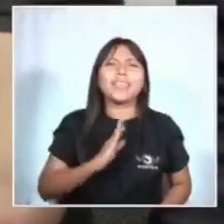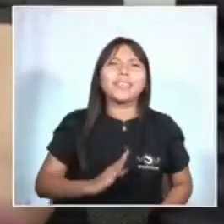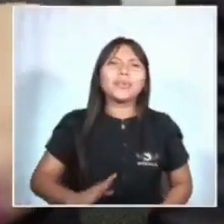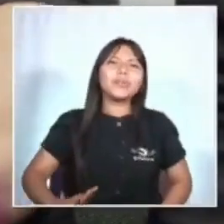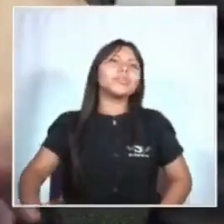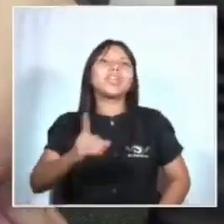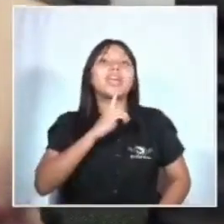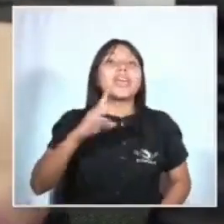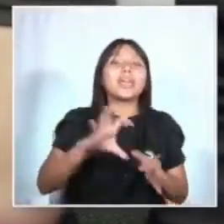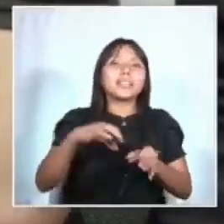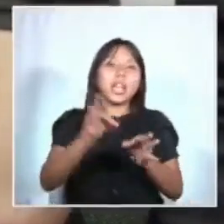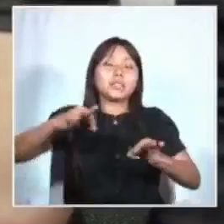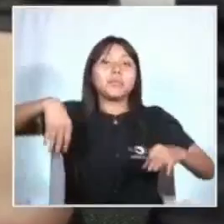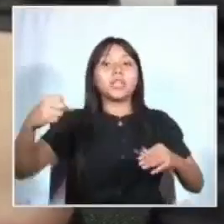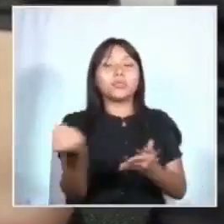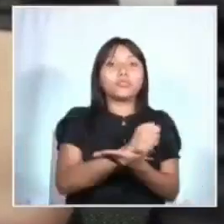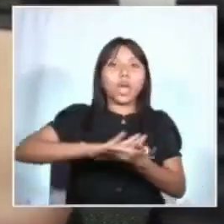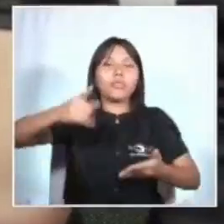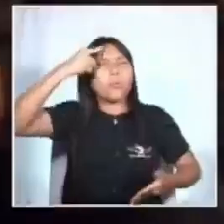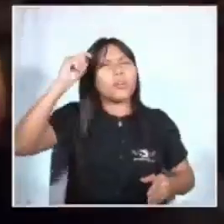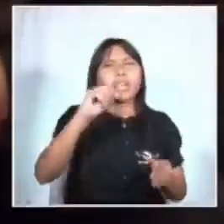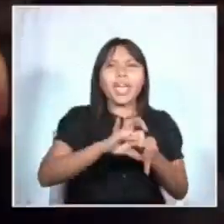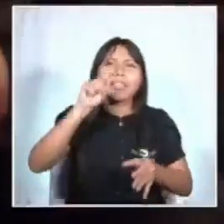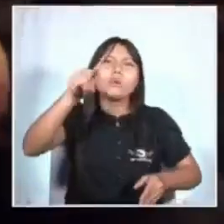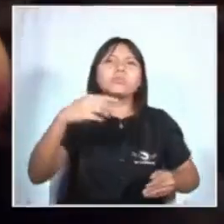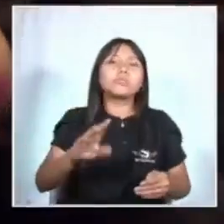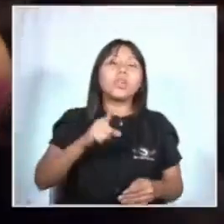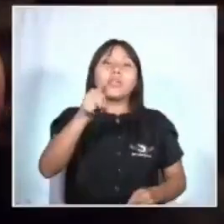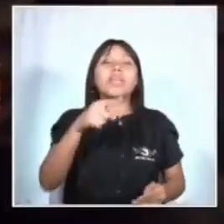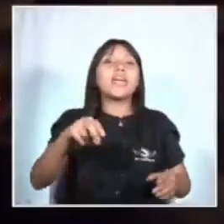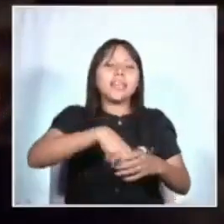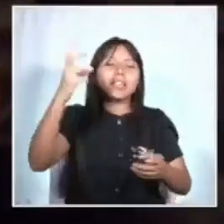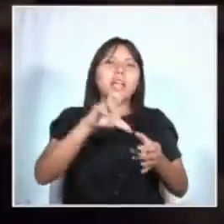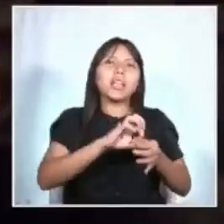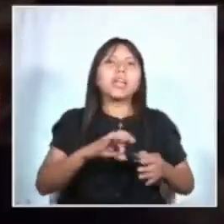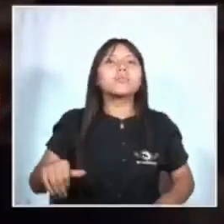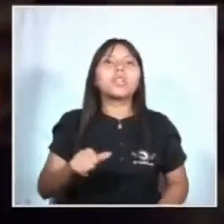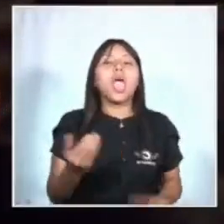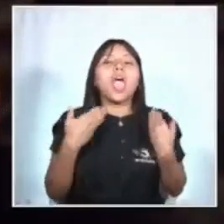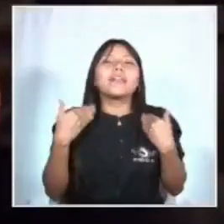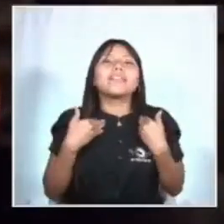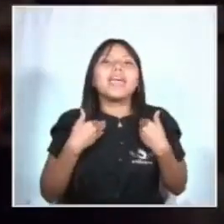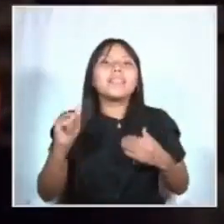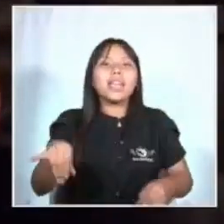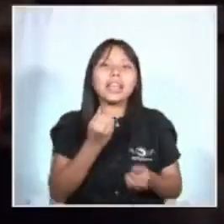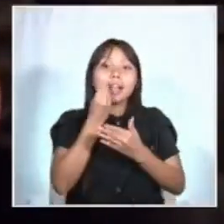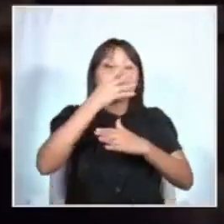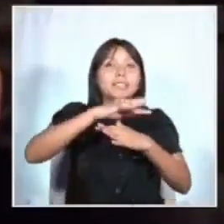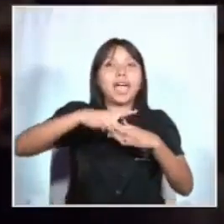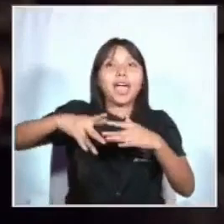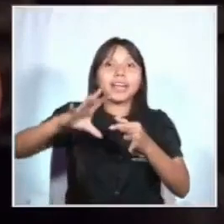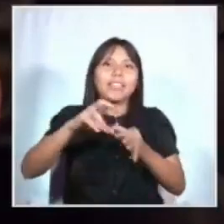del Espíritu Santo, porque de ustedes va a salir una estrategia. Ustedes tienen genética de Nehemías.